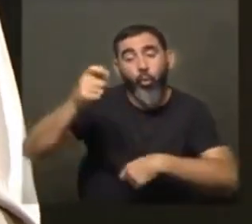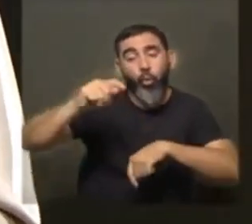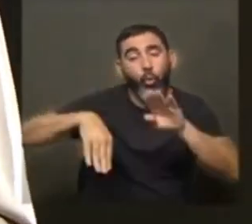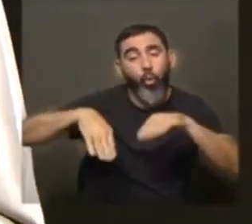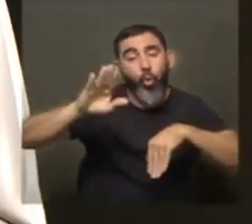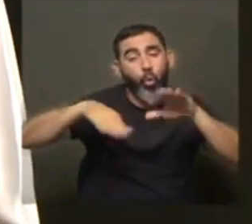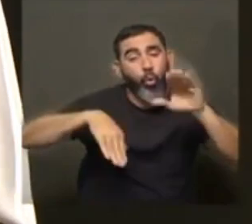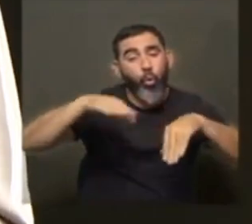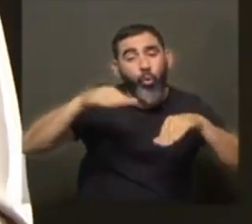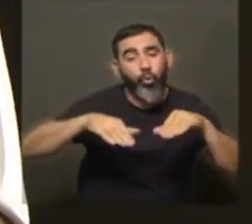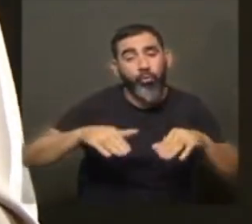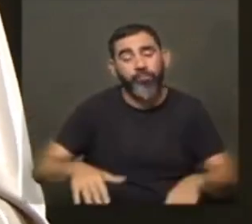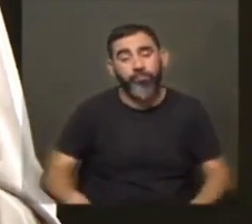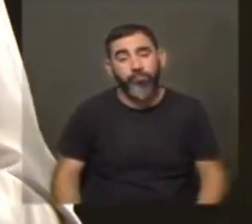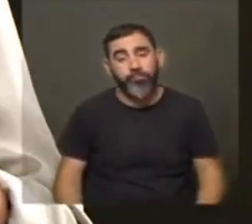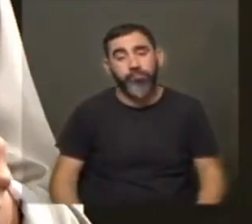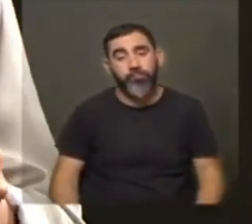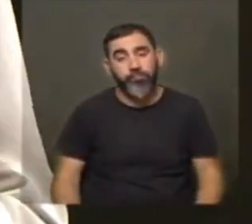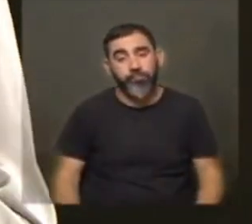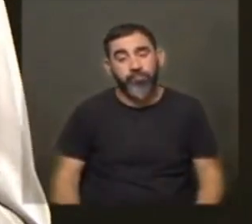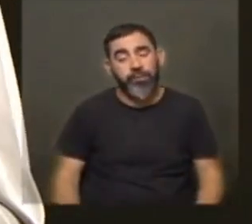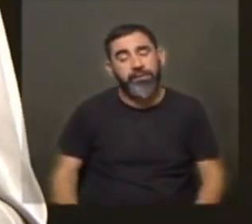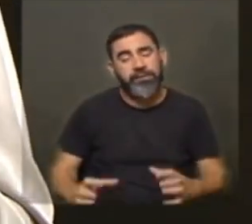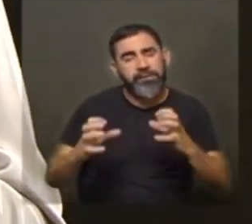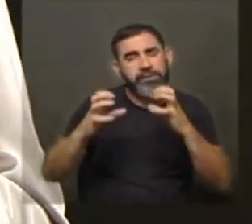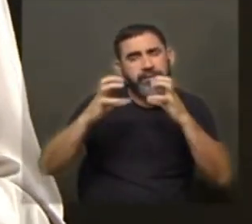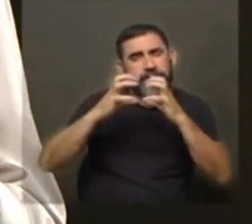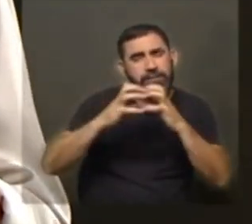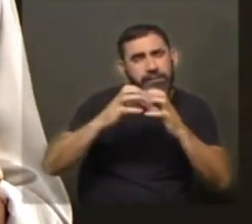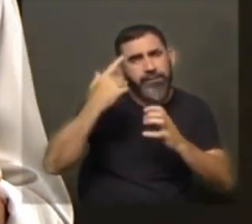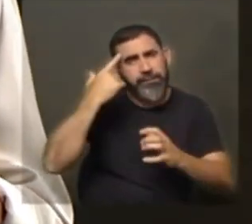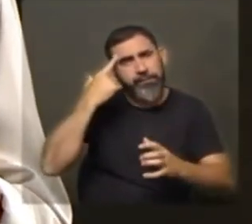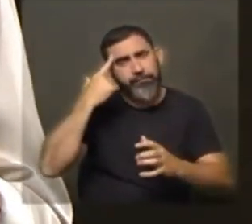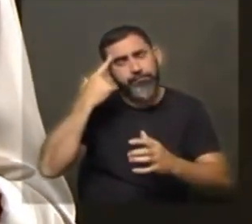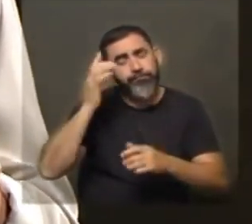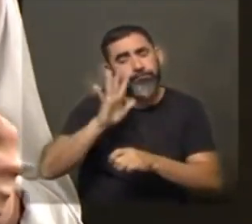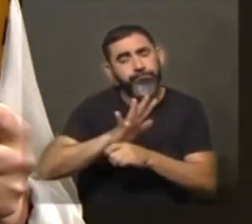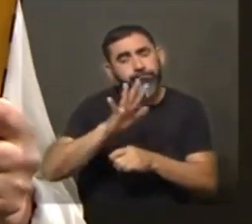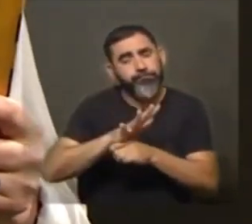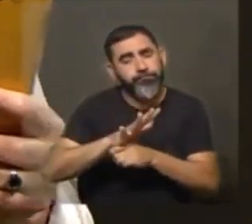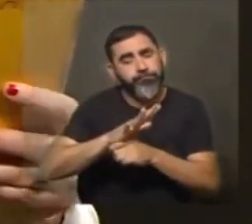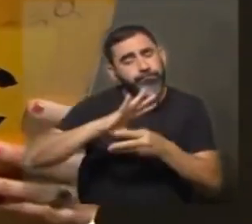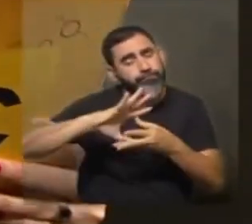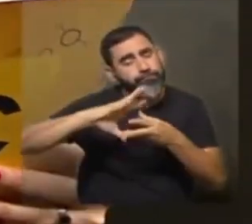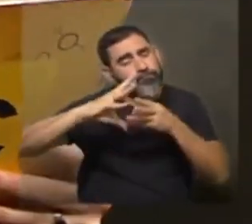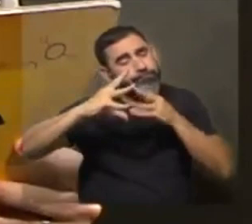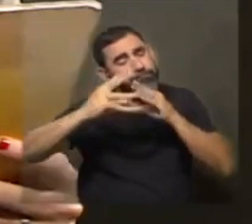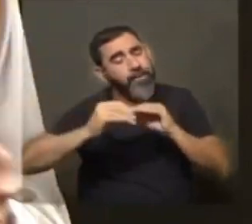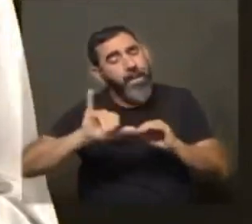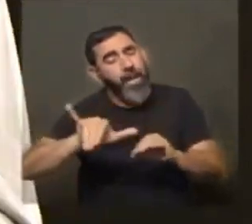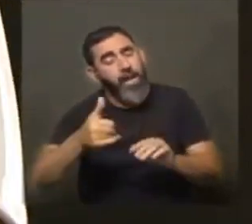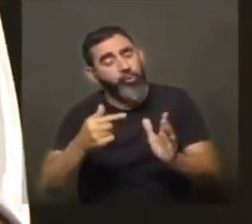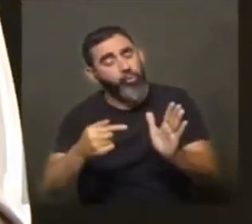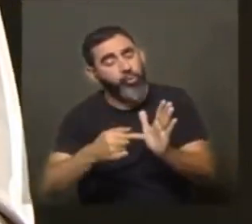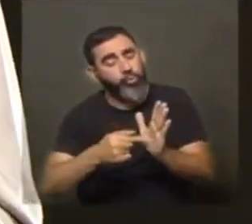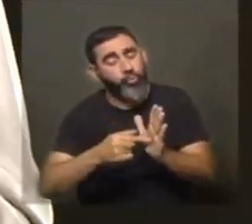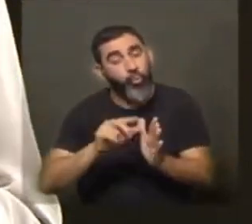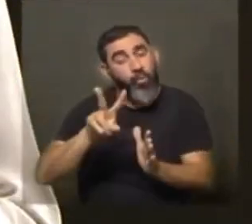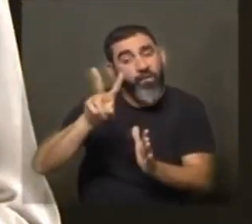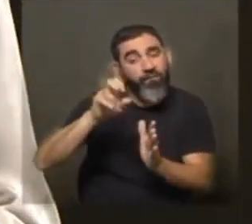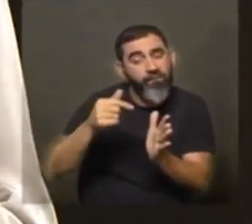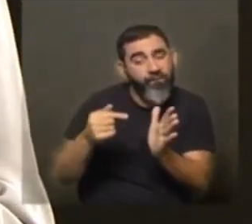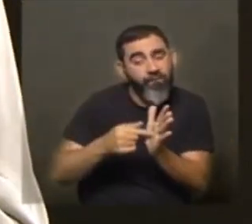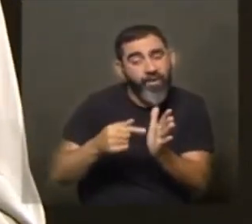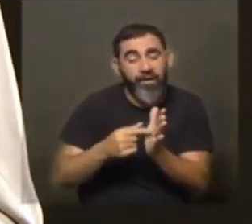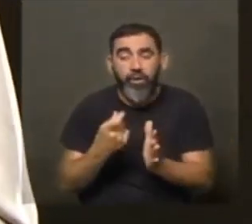que siempre el cerebro trata de llevar a un azul específico, a un verde específico, a